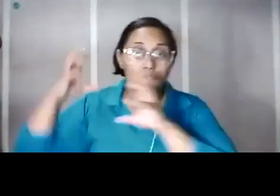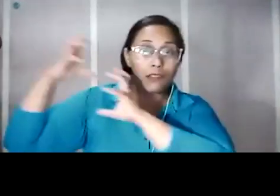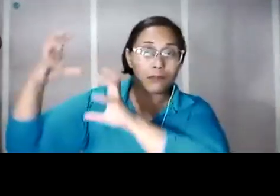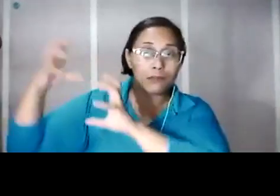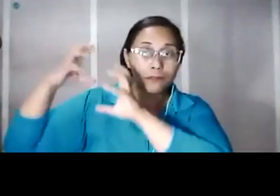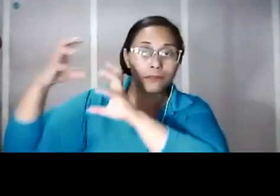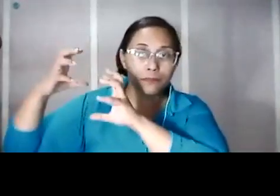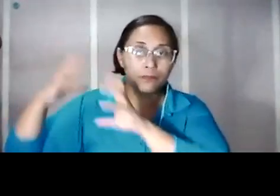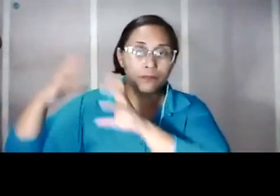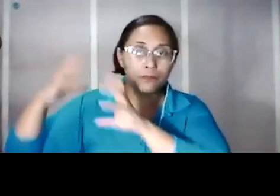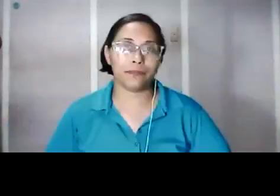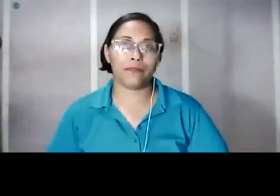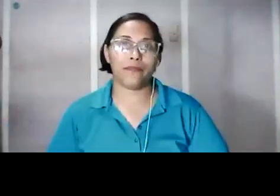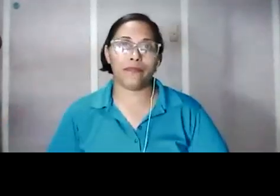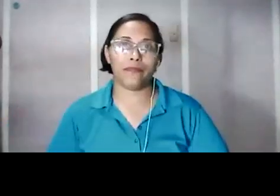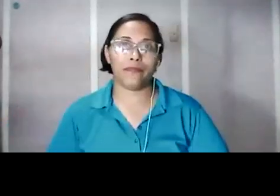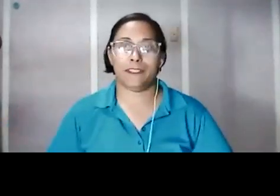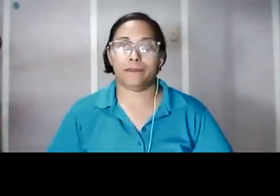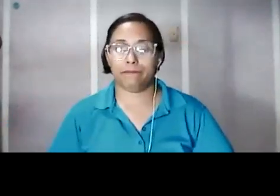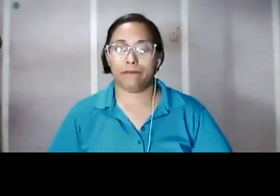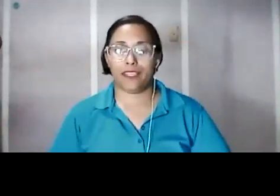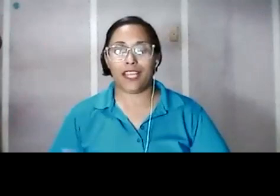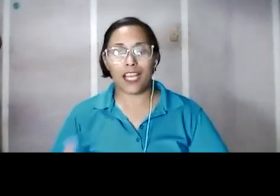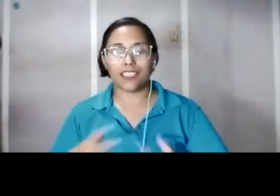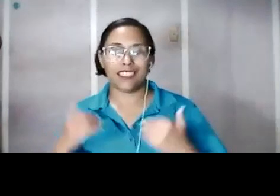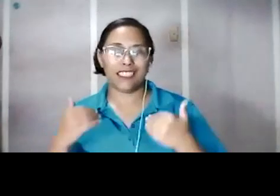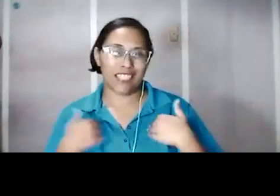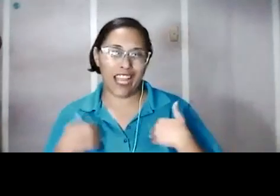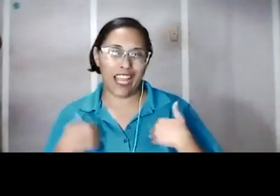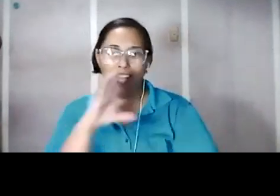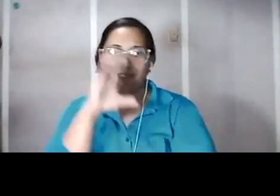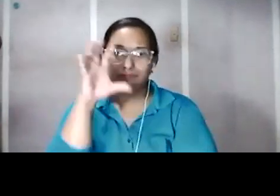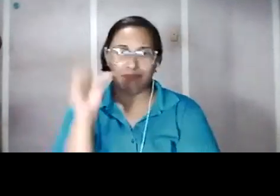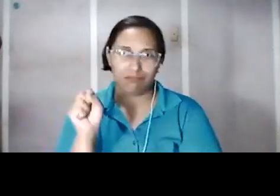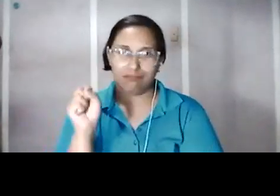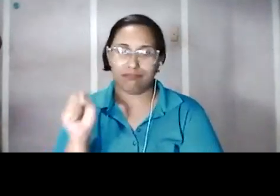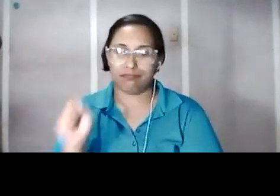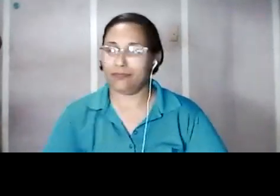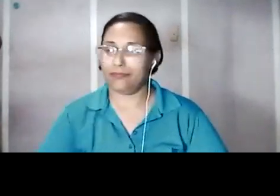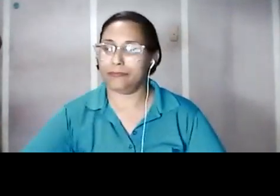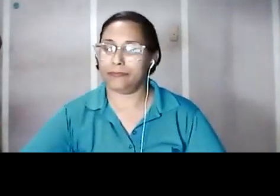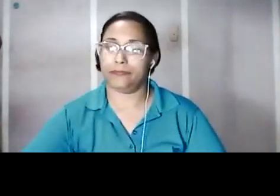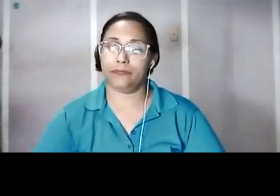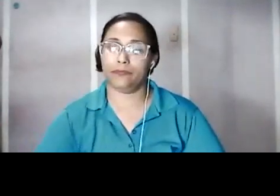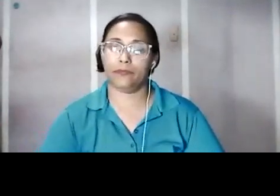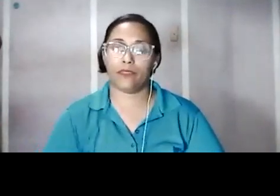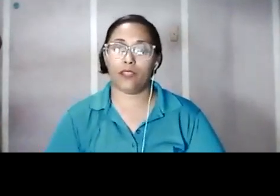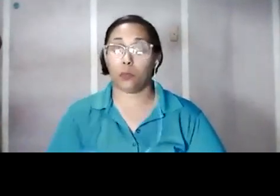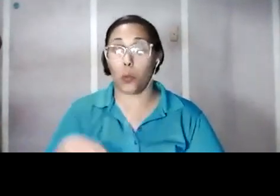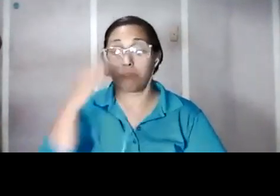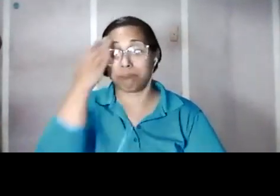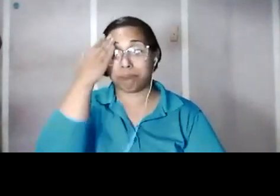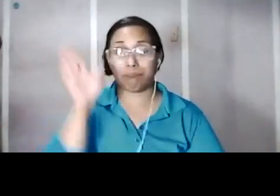es de raíz africana, ¿verdad? A lo mejor él no lo sabía, pero